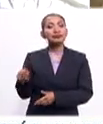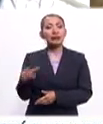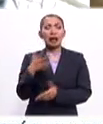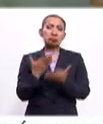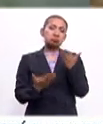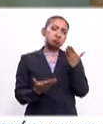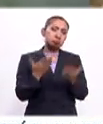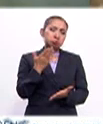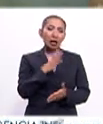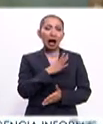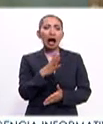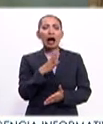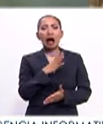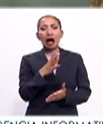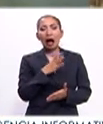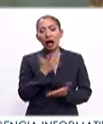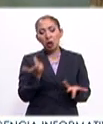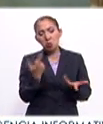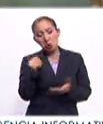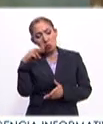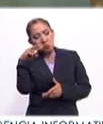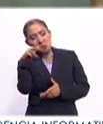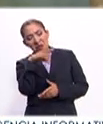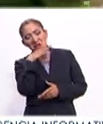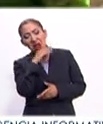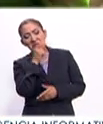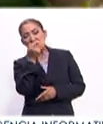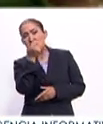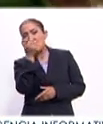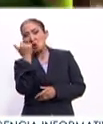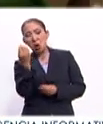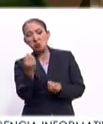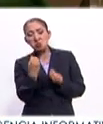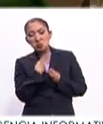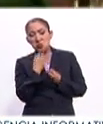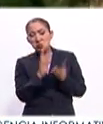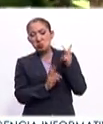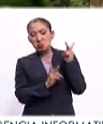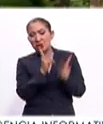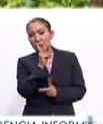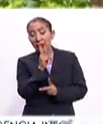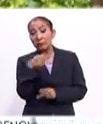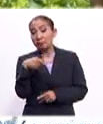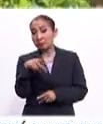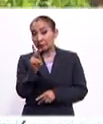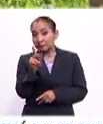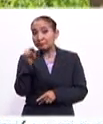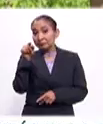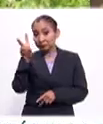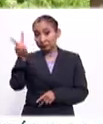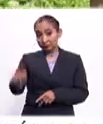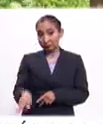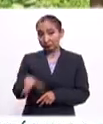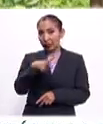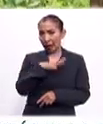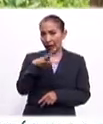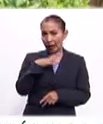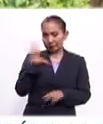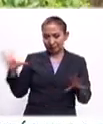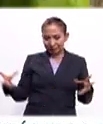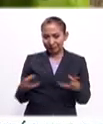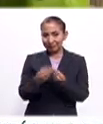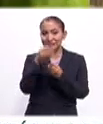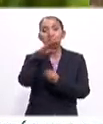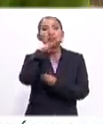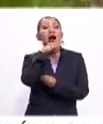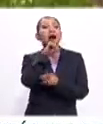A veces se habla de rendimientos bajos en torno al maíz que se da en la milpa, pero la verdad es que hay que sumarle